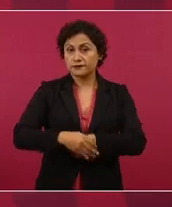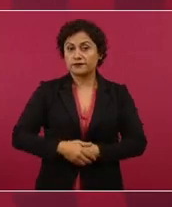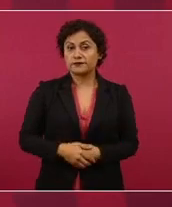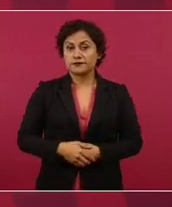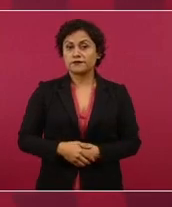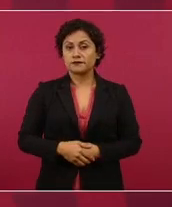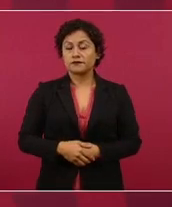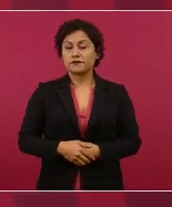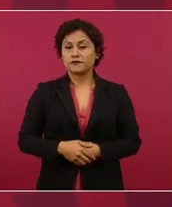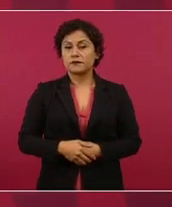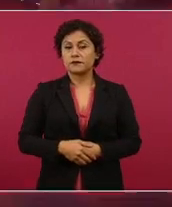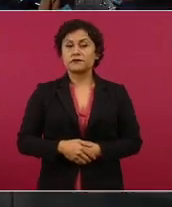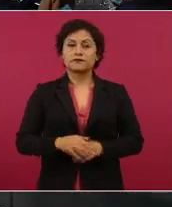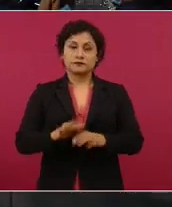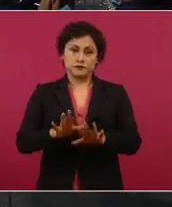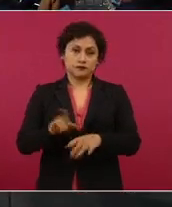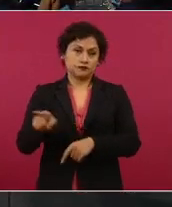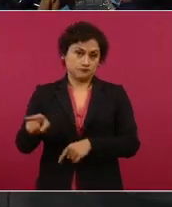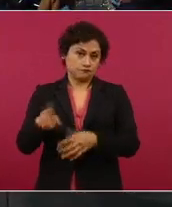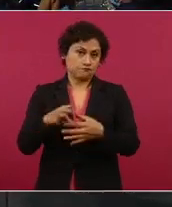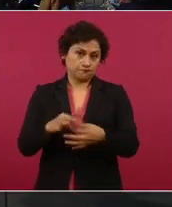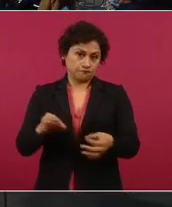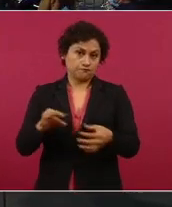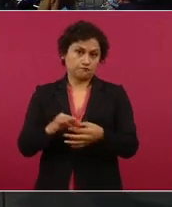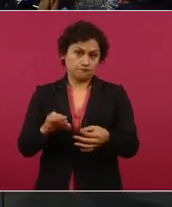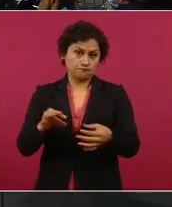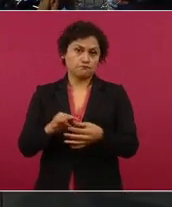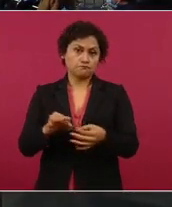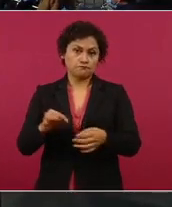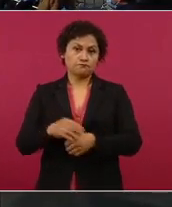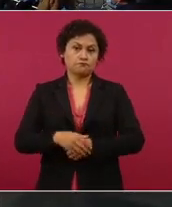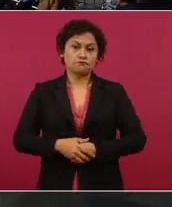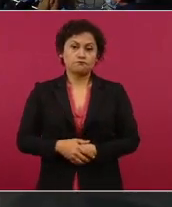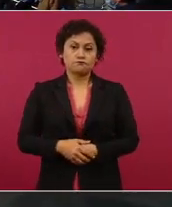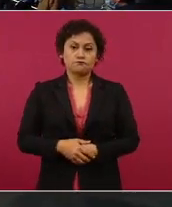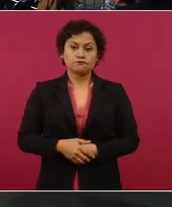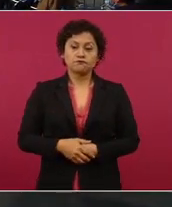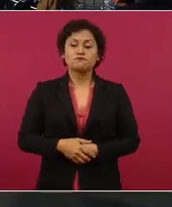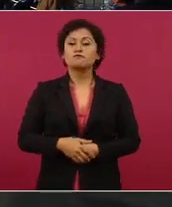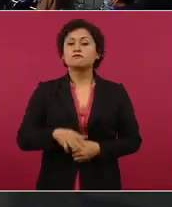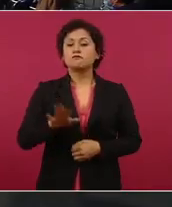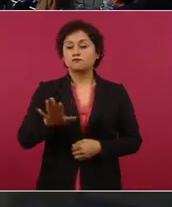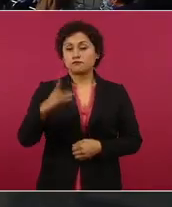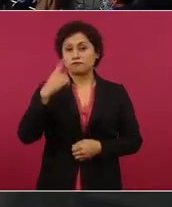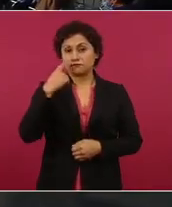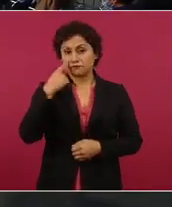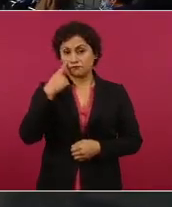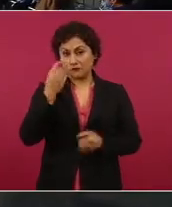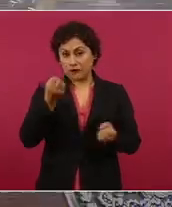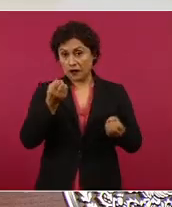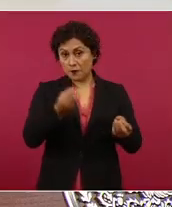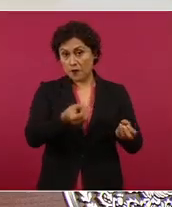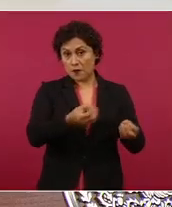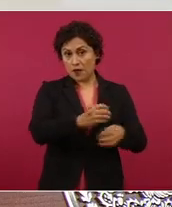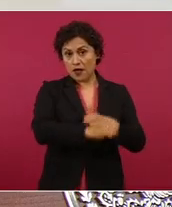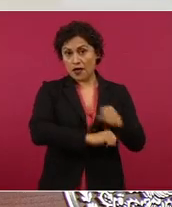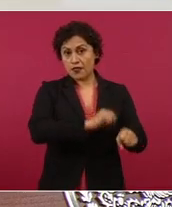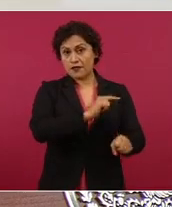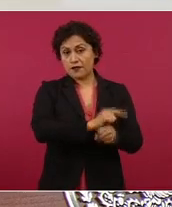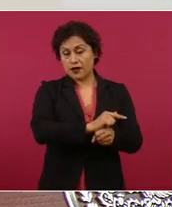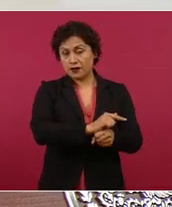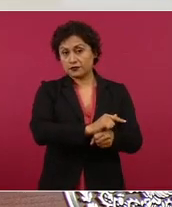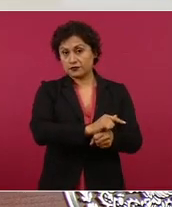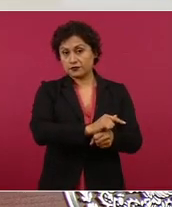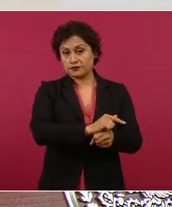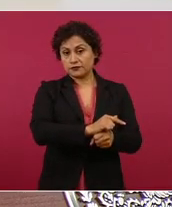por lo que él está planteando, o porque si es forraje, sí, y va